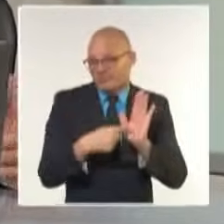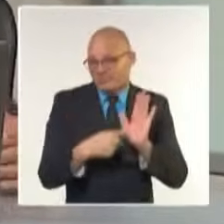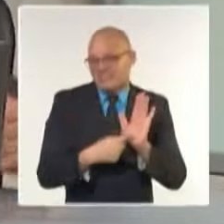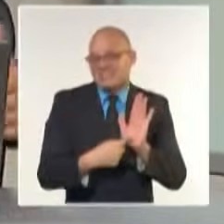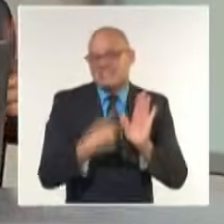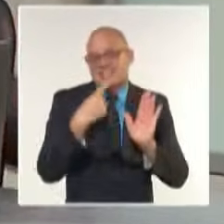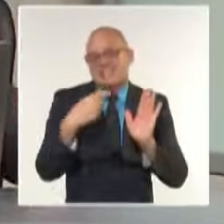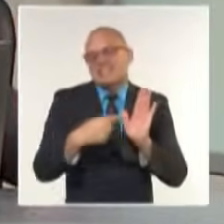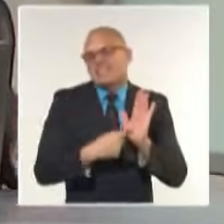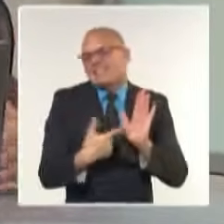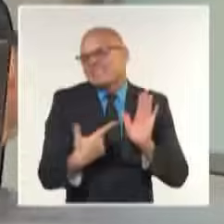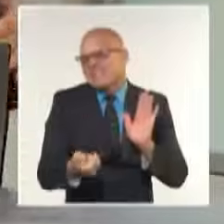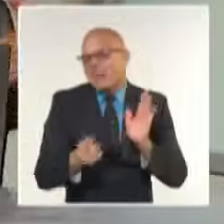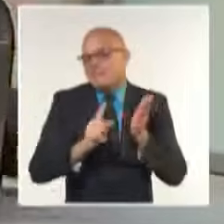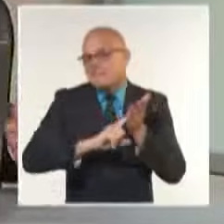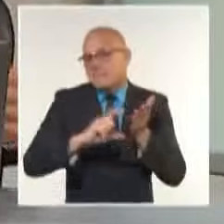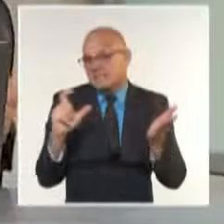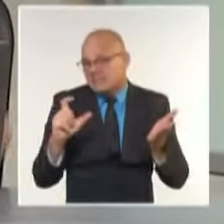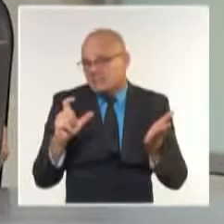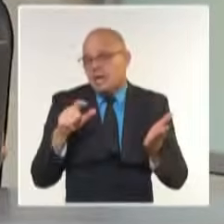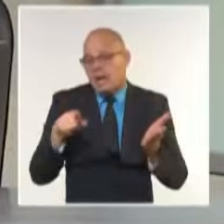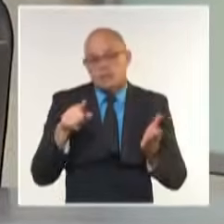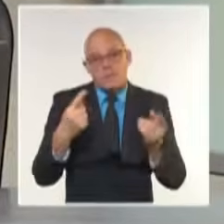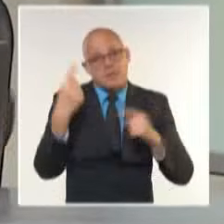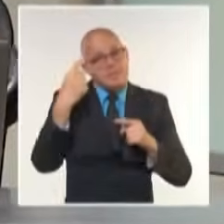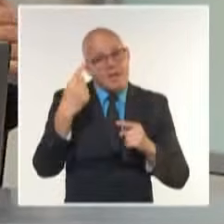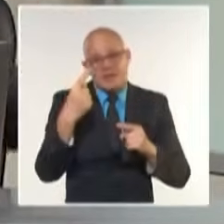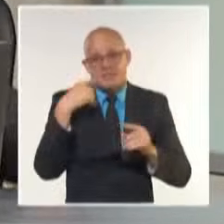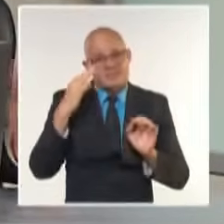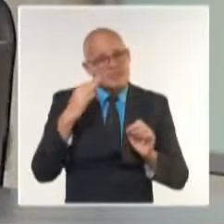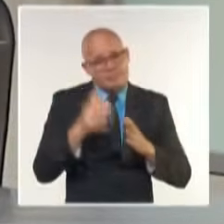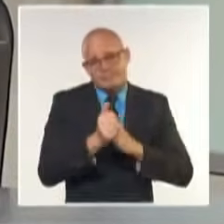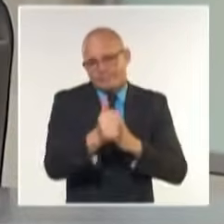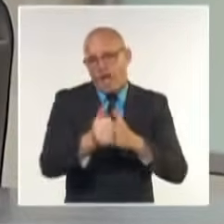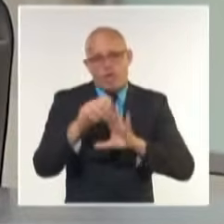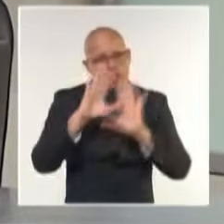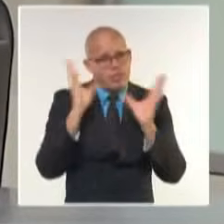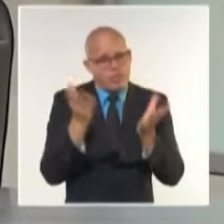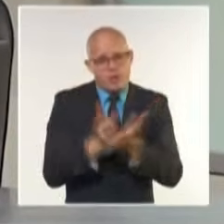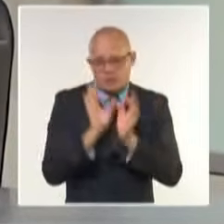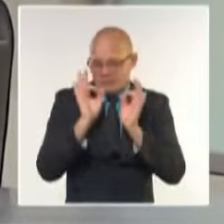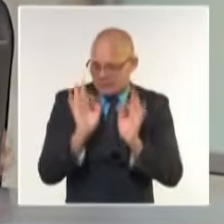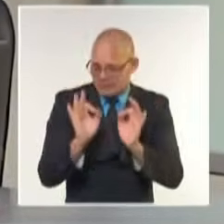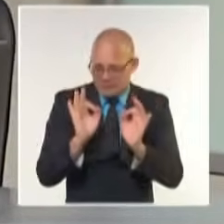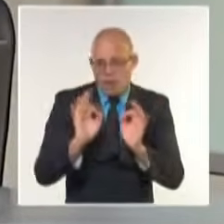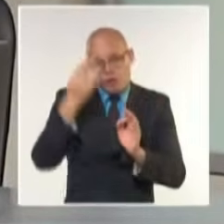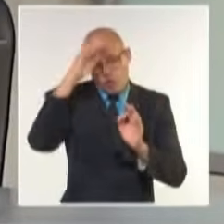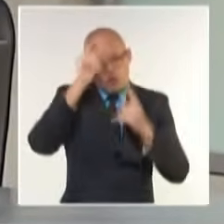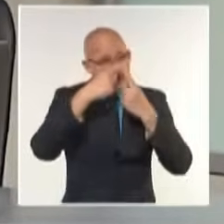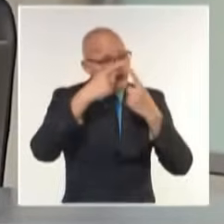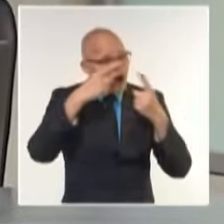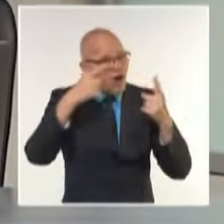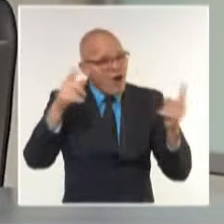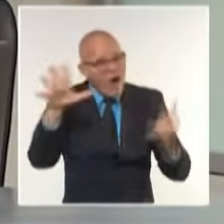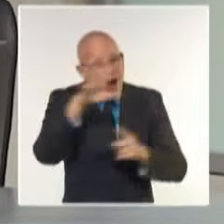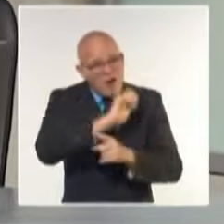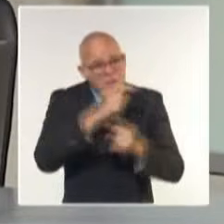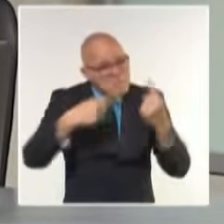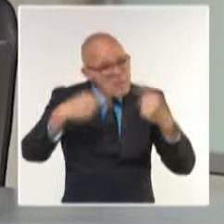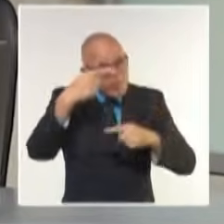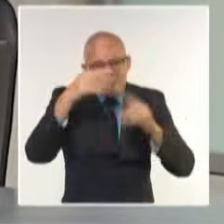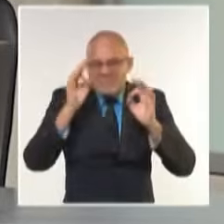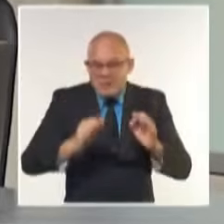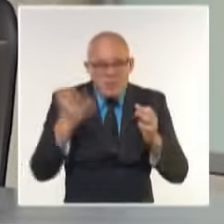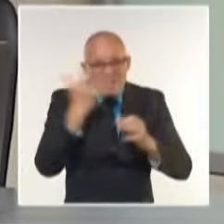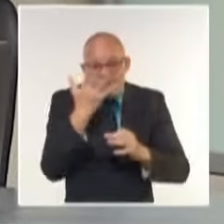papel del partido? El partido de vanguardia, el partido al frente de los procesos, el partido siempre adelante. Y justamente en esta acción